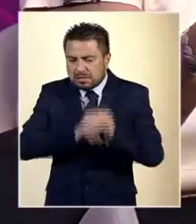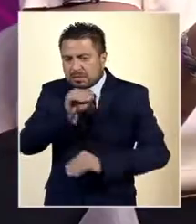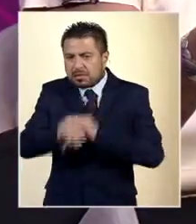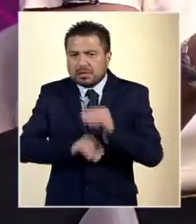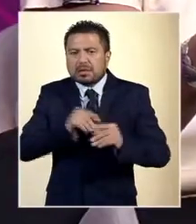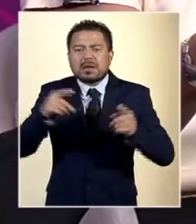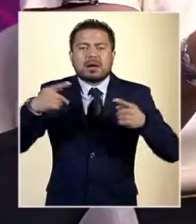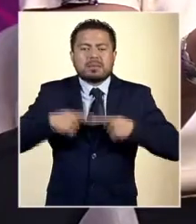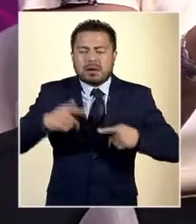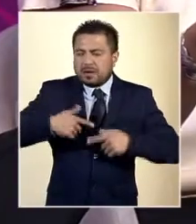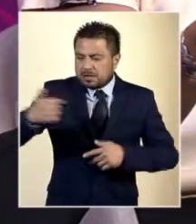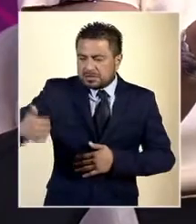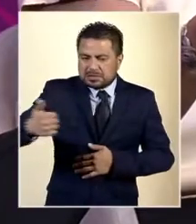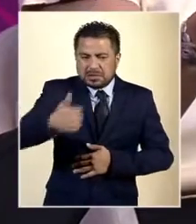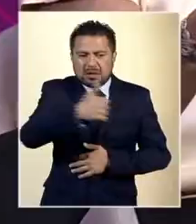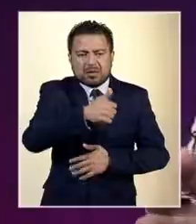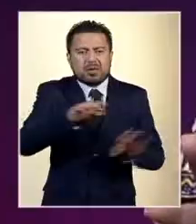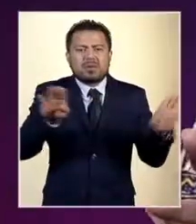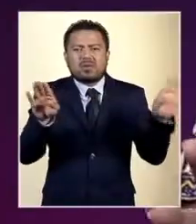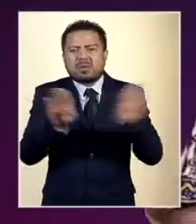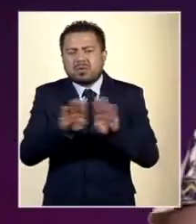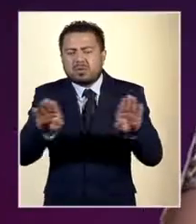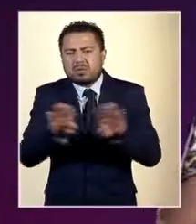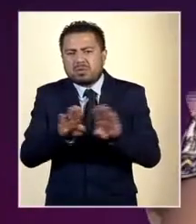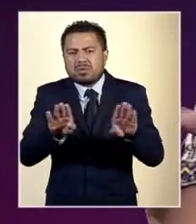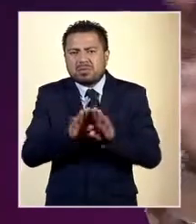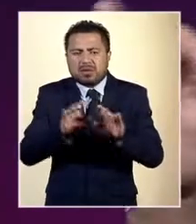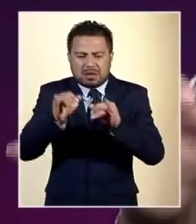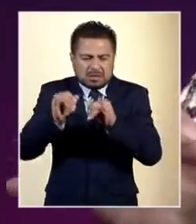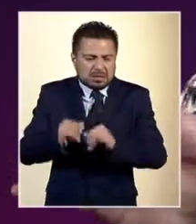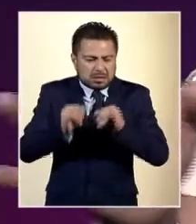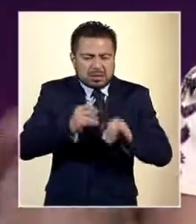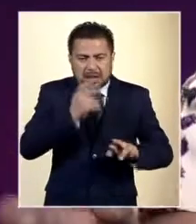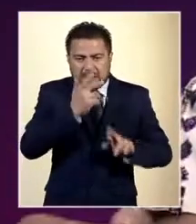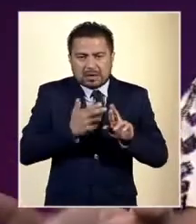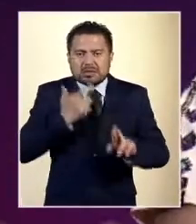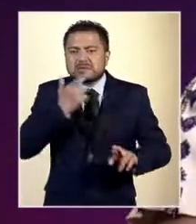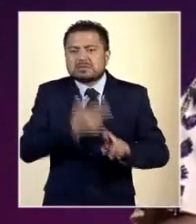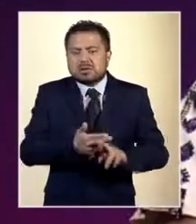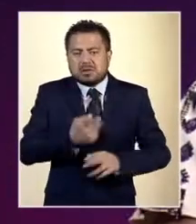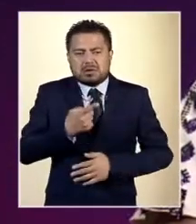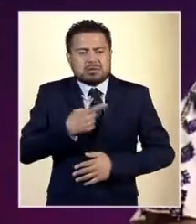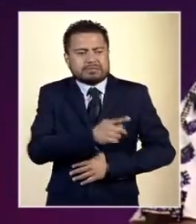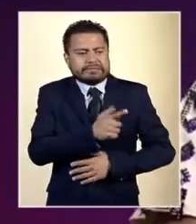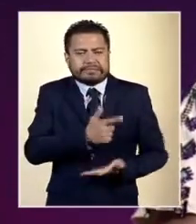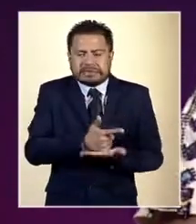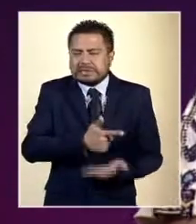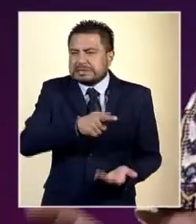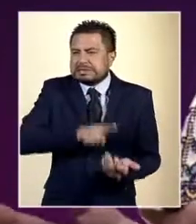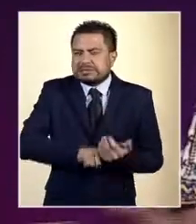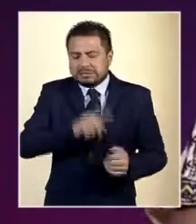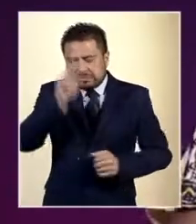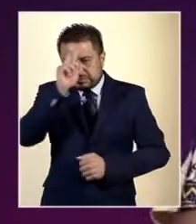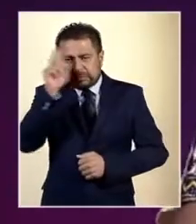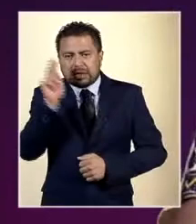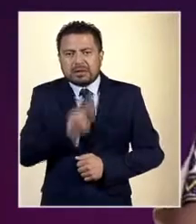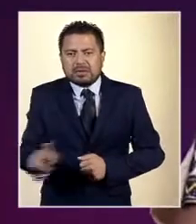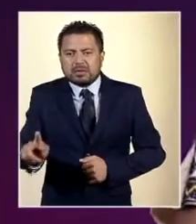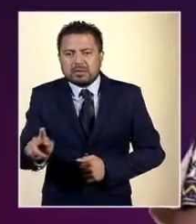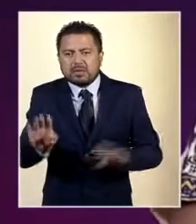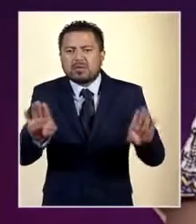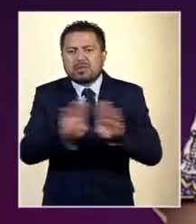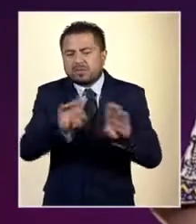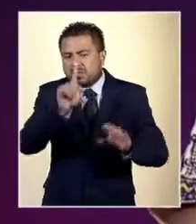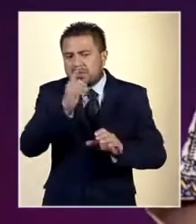¿no? A las personas como individuos responsables de su propia desgracia, ¿no? Sí. Como